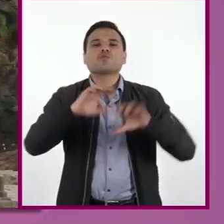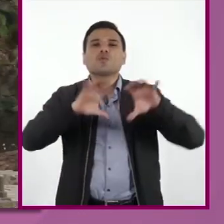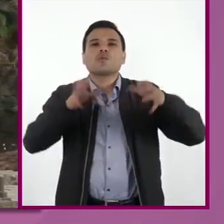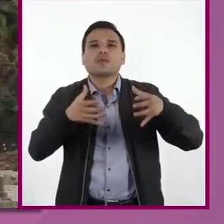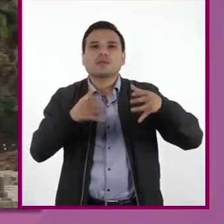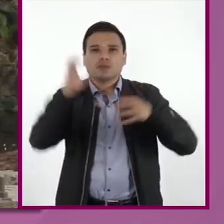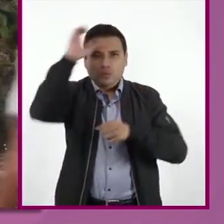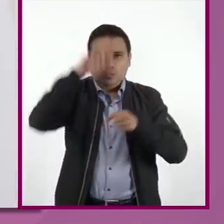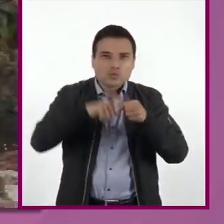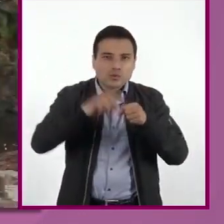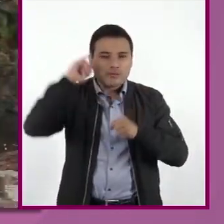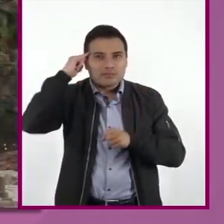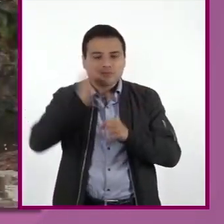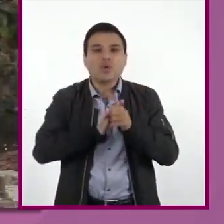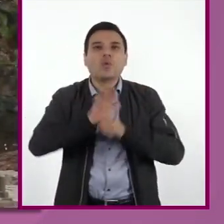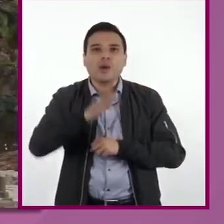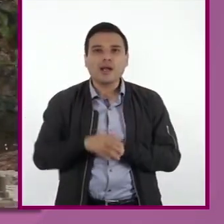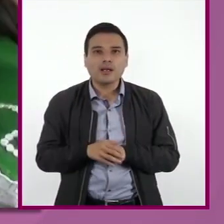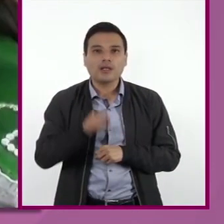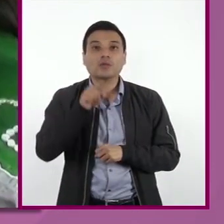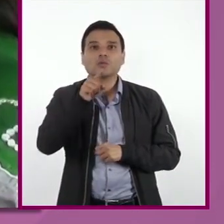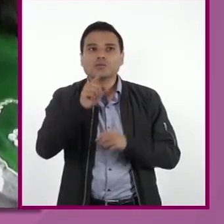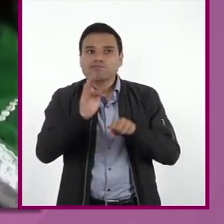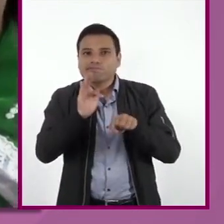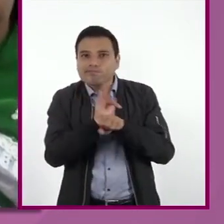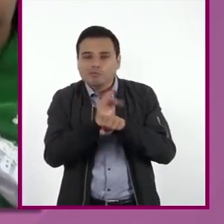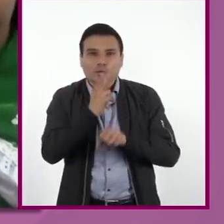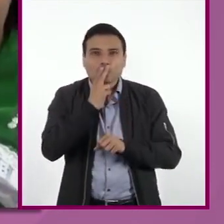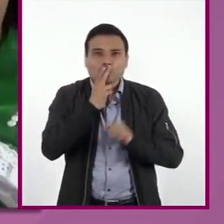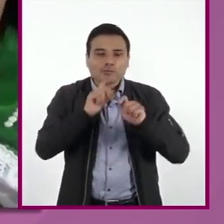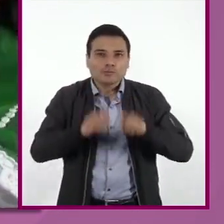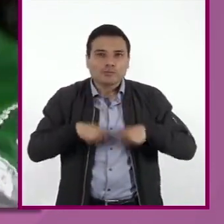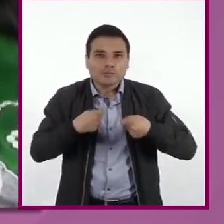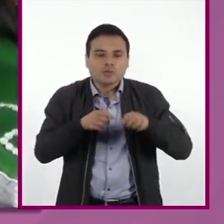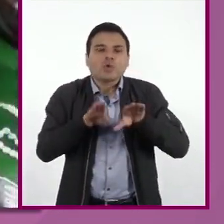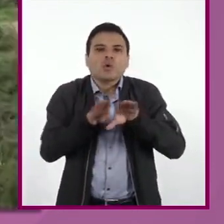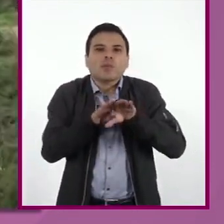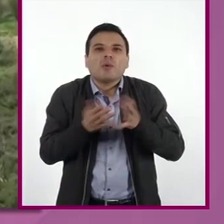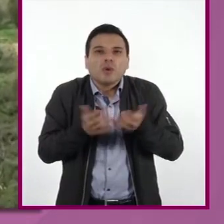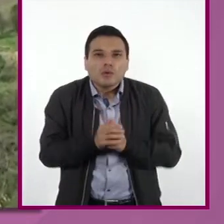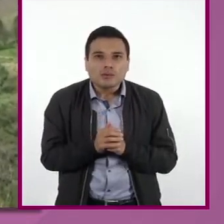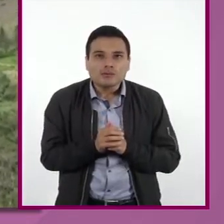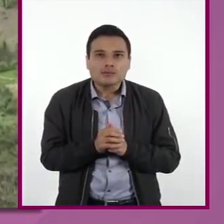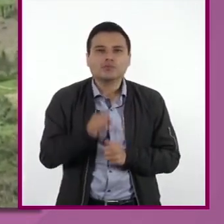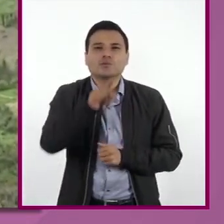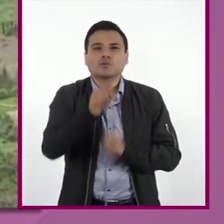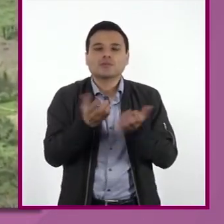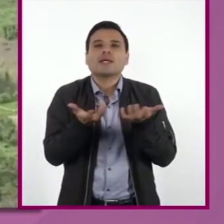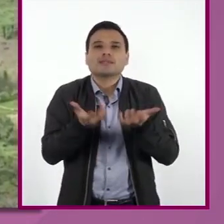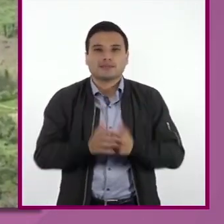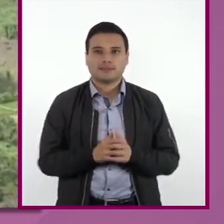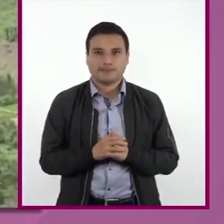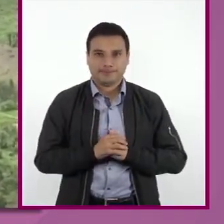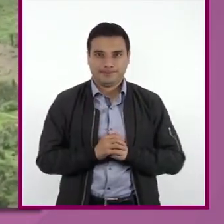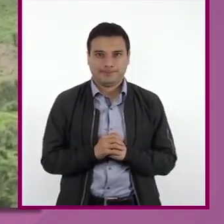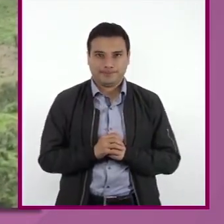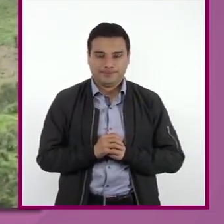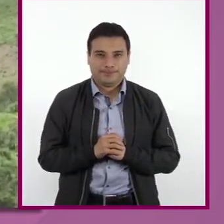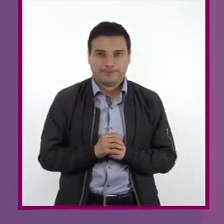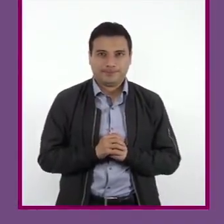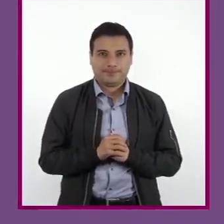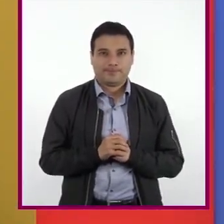barrio? ¿Qué haces para mantener y respetar las lenguas, tradiciones y culturas de tu país?